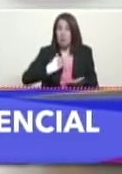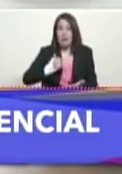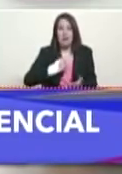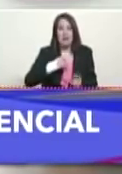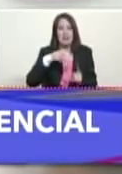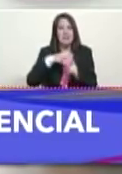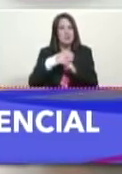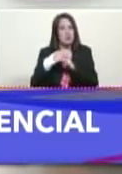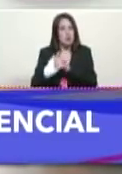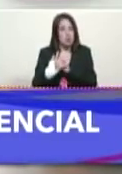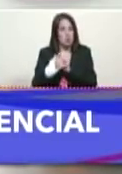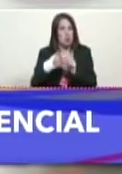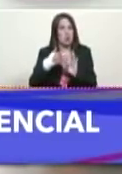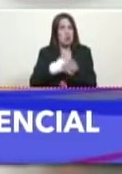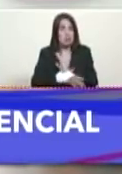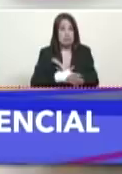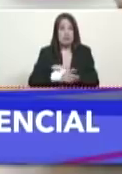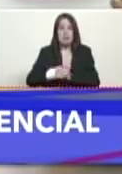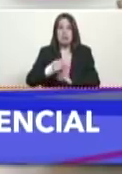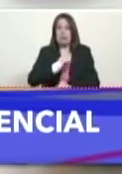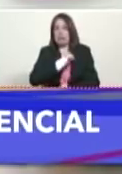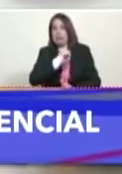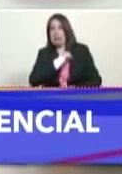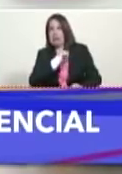circunstancia, nervios de acero,